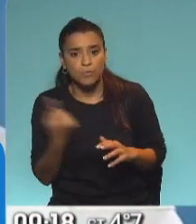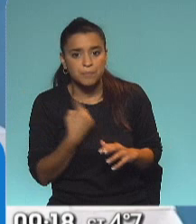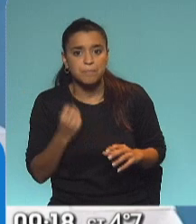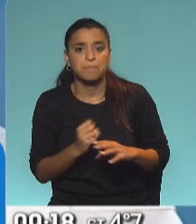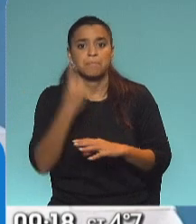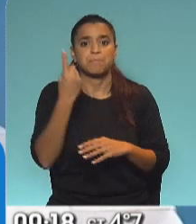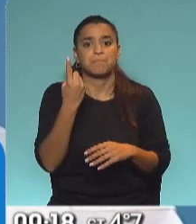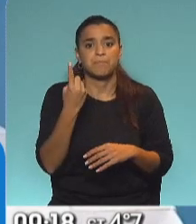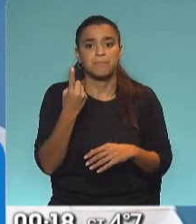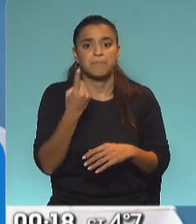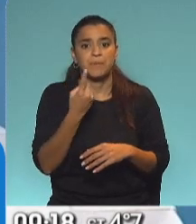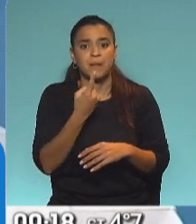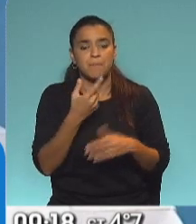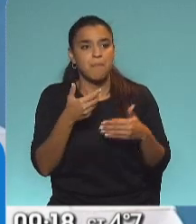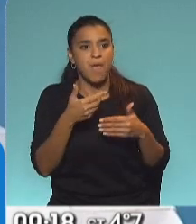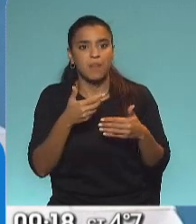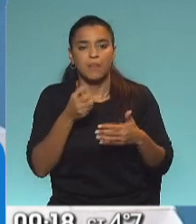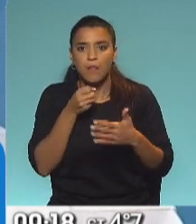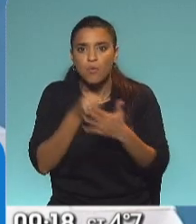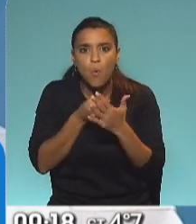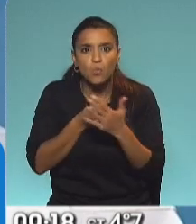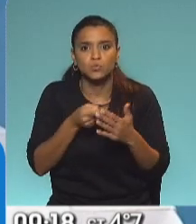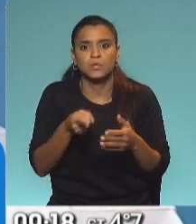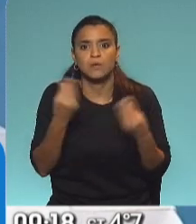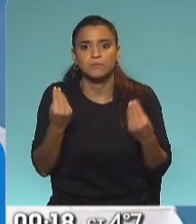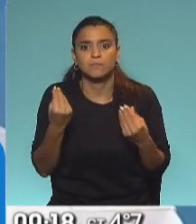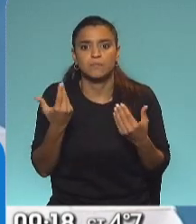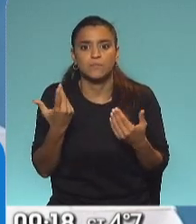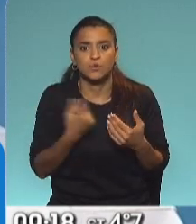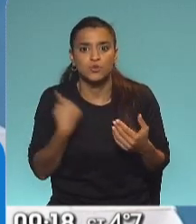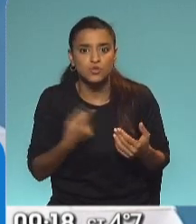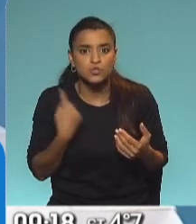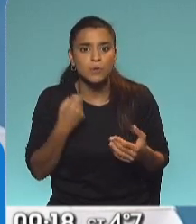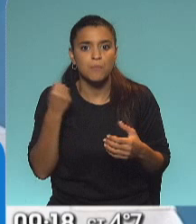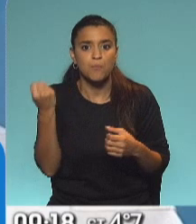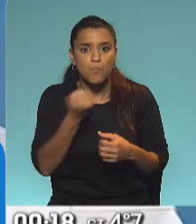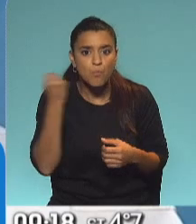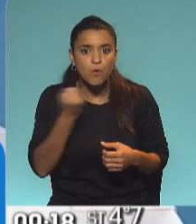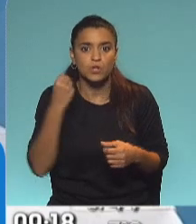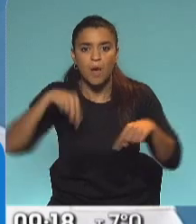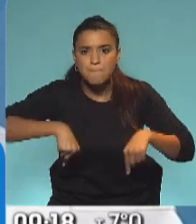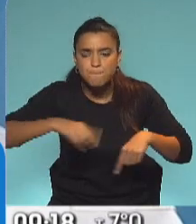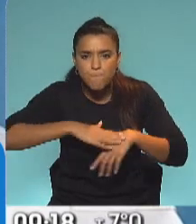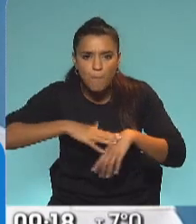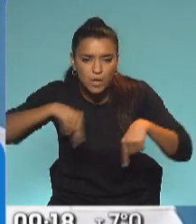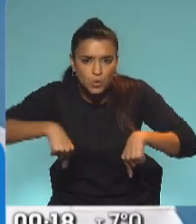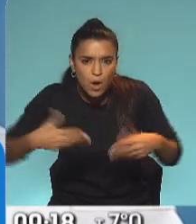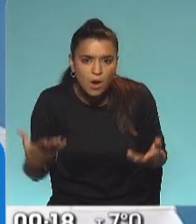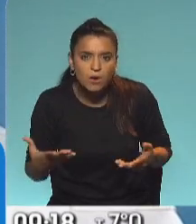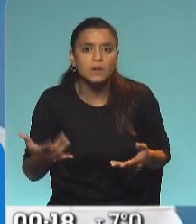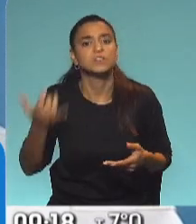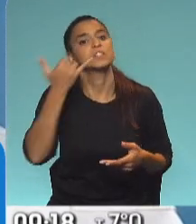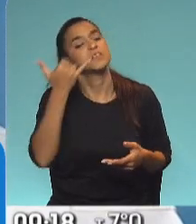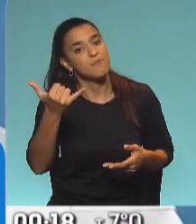esa primera línea de respuesta, que somos tan importantes en este momento, hacer un